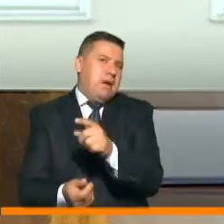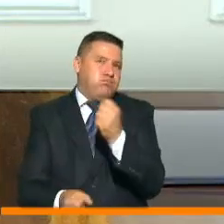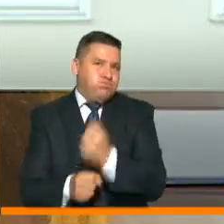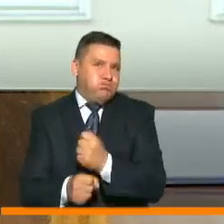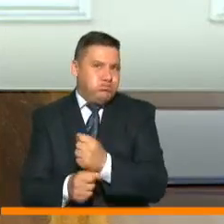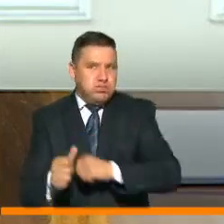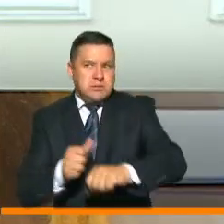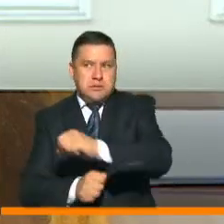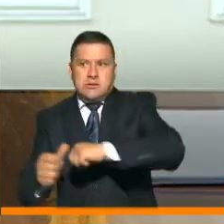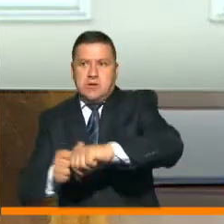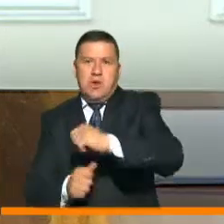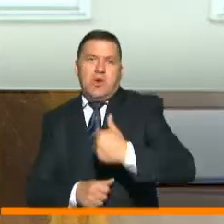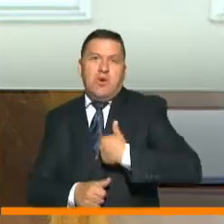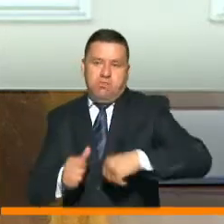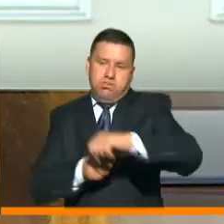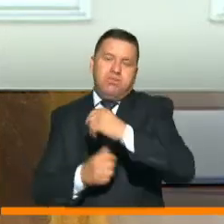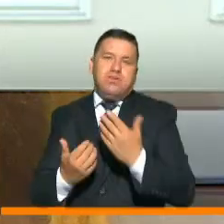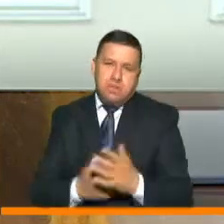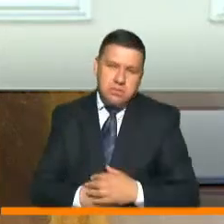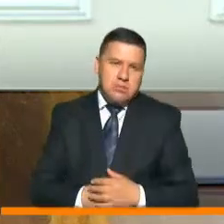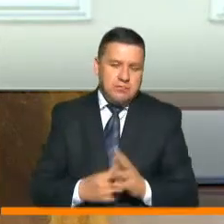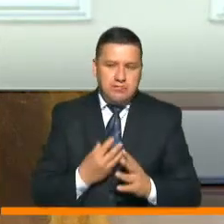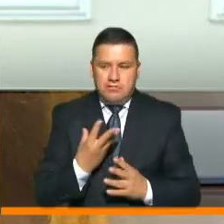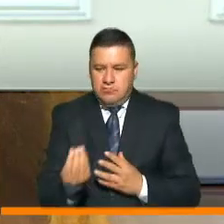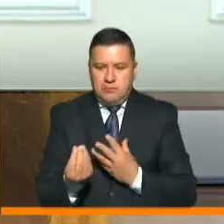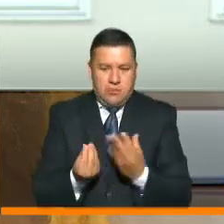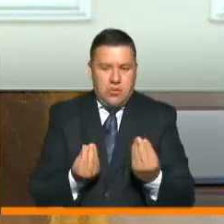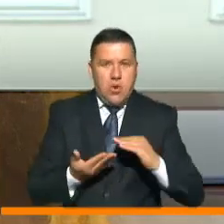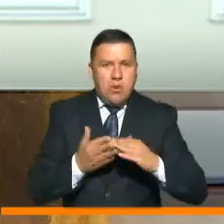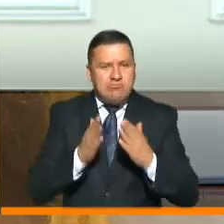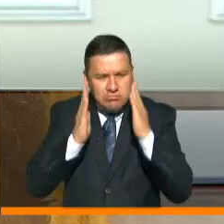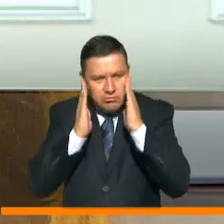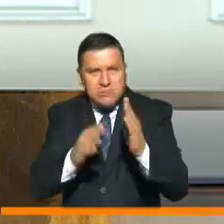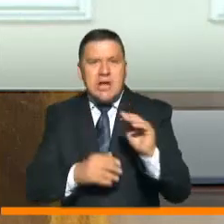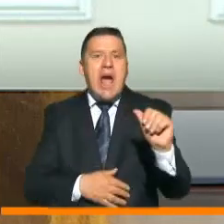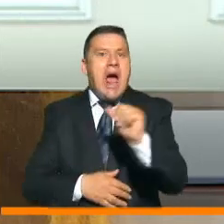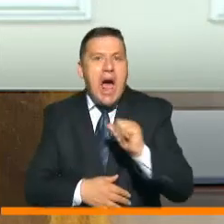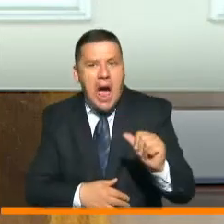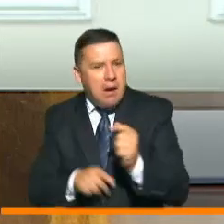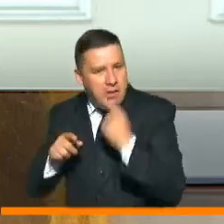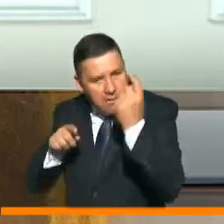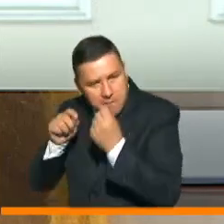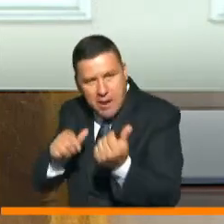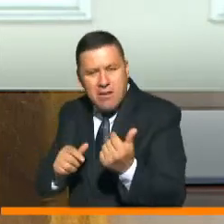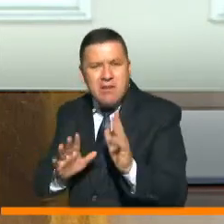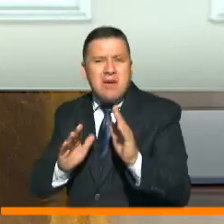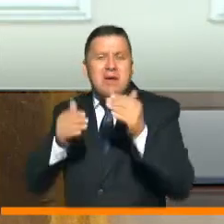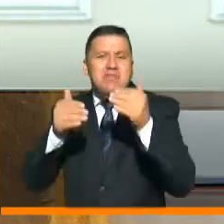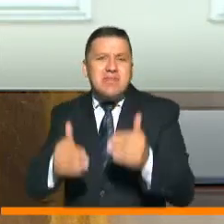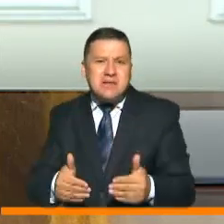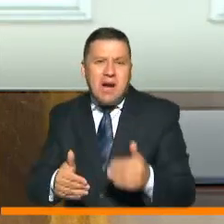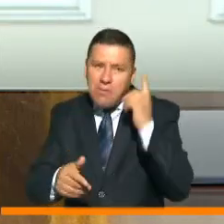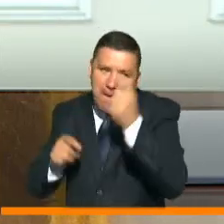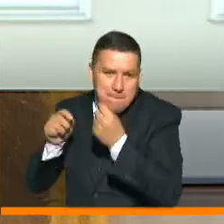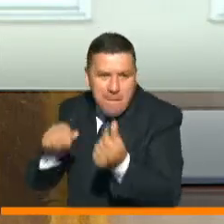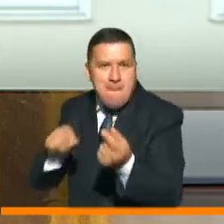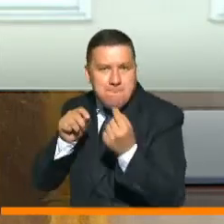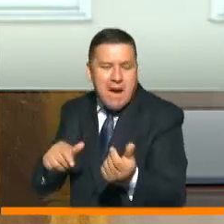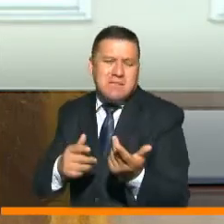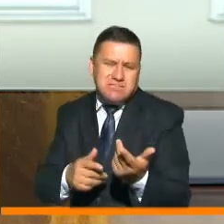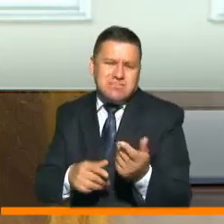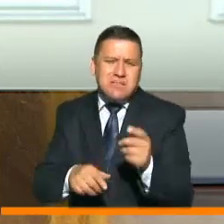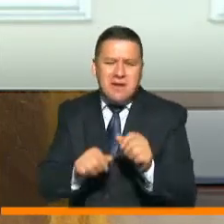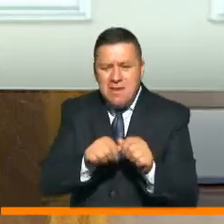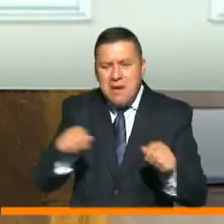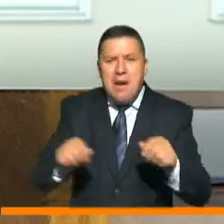empleo y empleo juvenil, pero también con otros grupos de la población, como mujeres y también personas en condición de discapacidad.